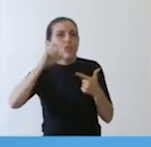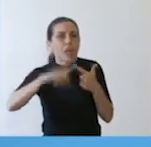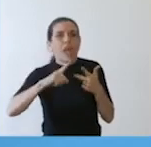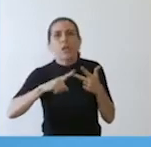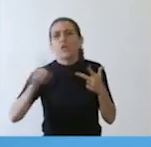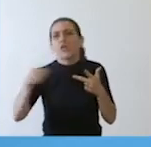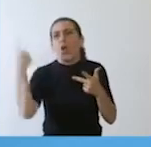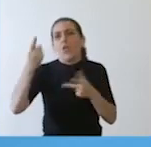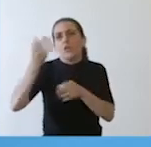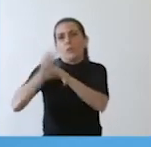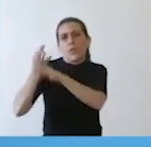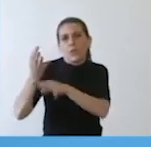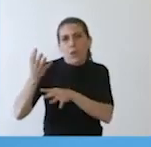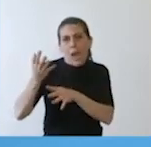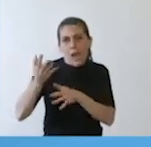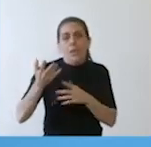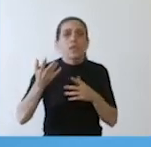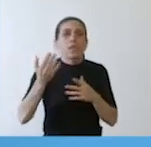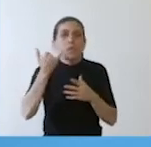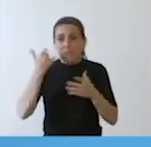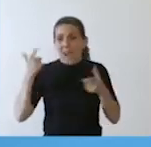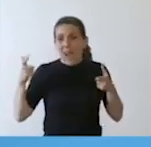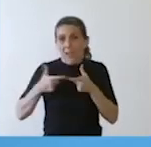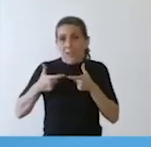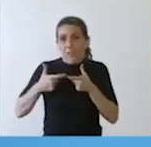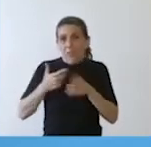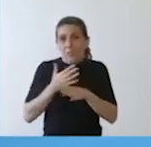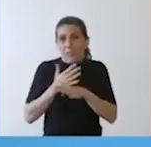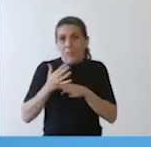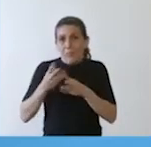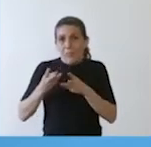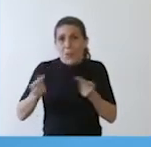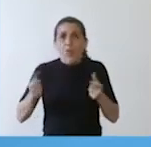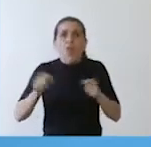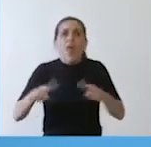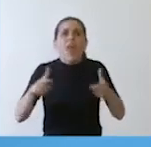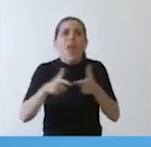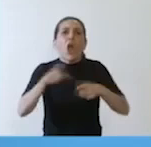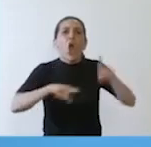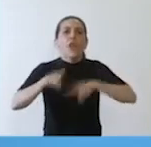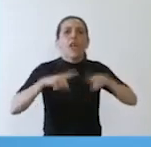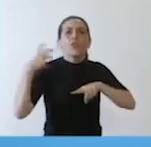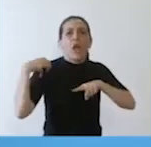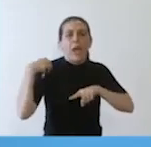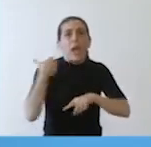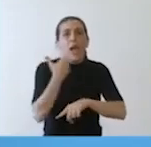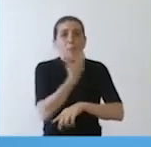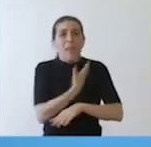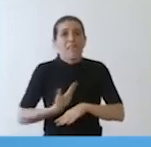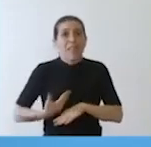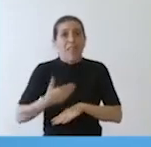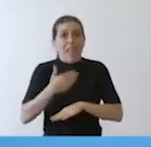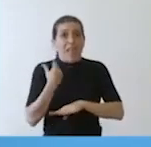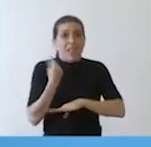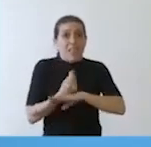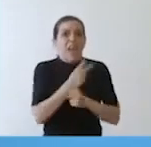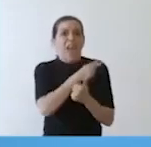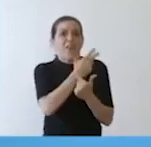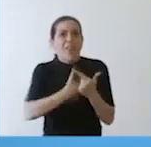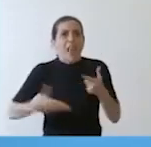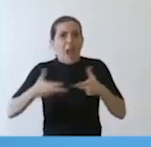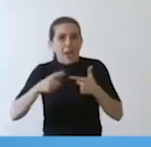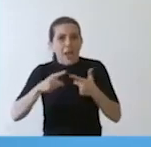Estamos terminando la reunión de la Unidad de Coordinación General que fue presidida por el Presidente de la Nación, el Jefe de Gabinete,